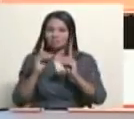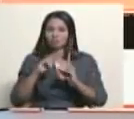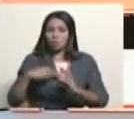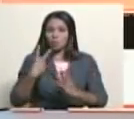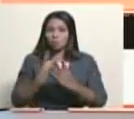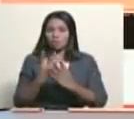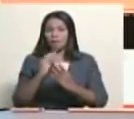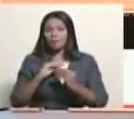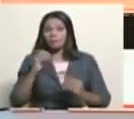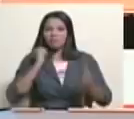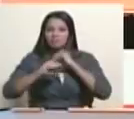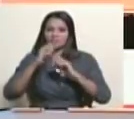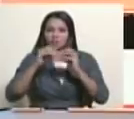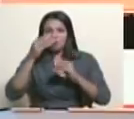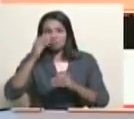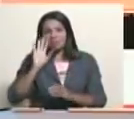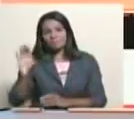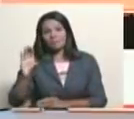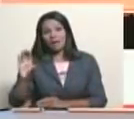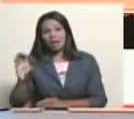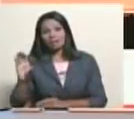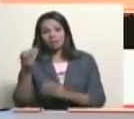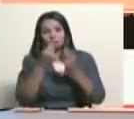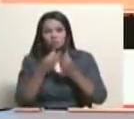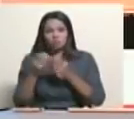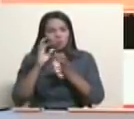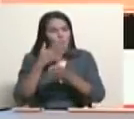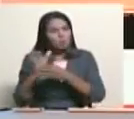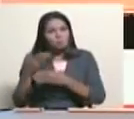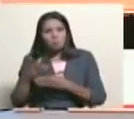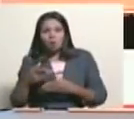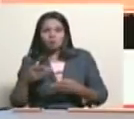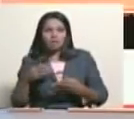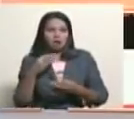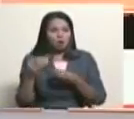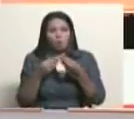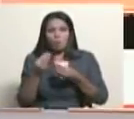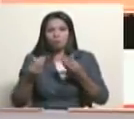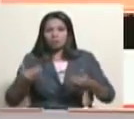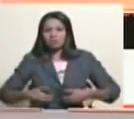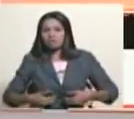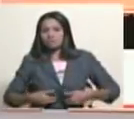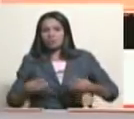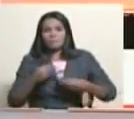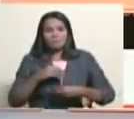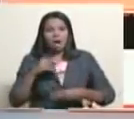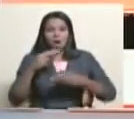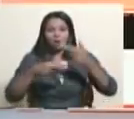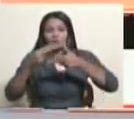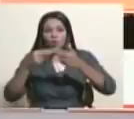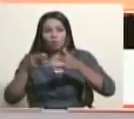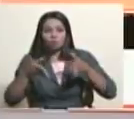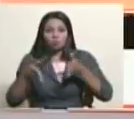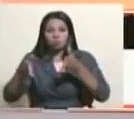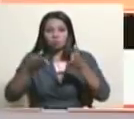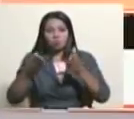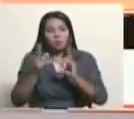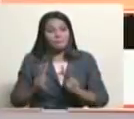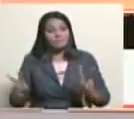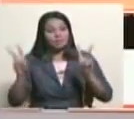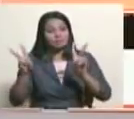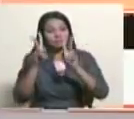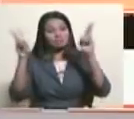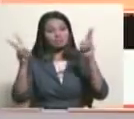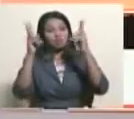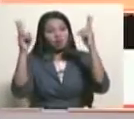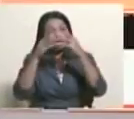voluntad de defender nuestra patria al costo que sea, y de construirle los caminos de victoria a